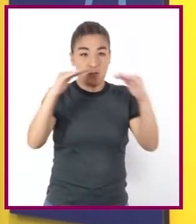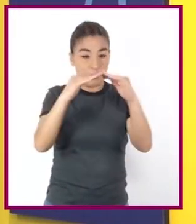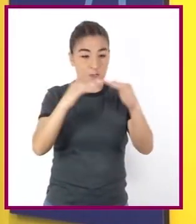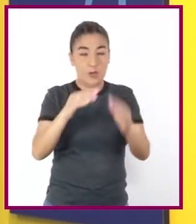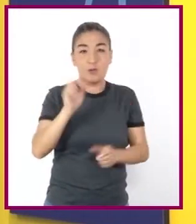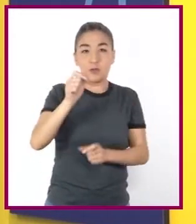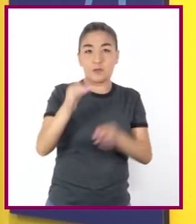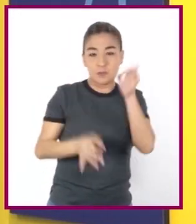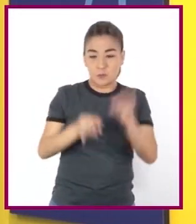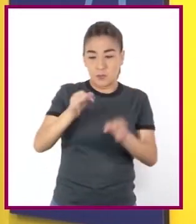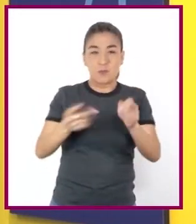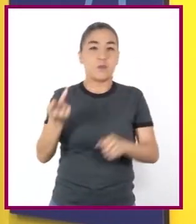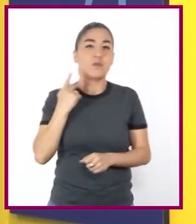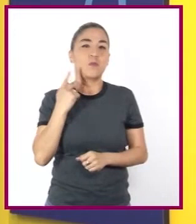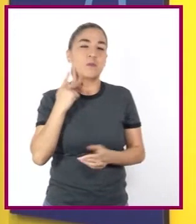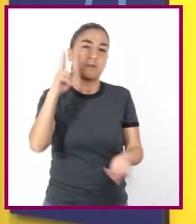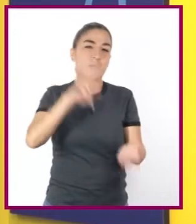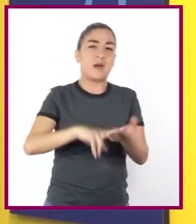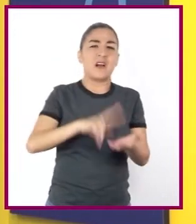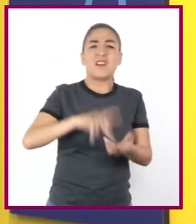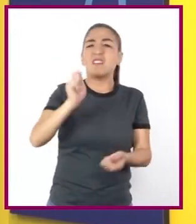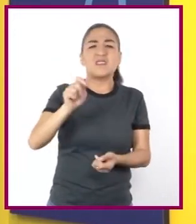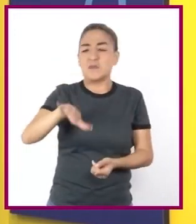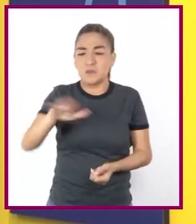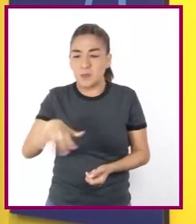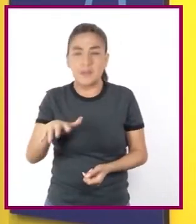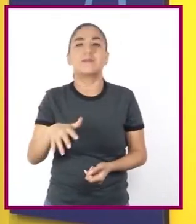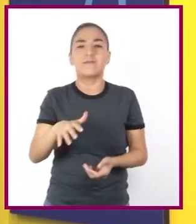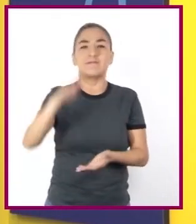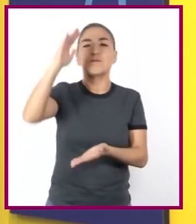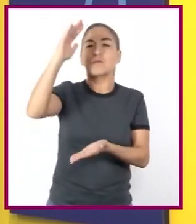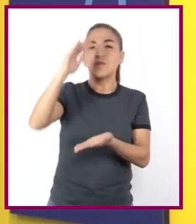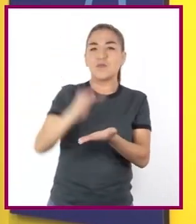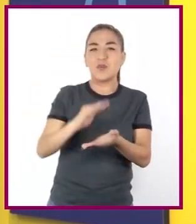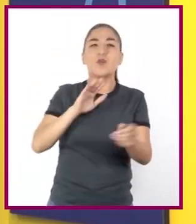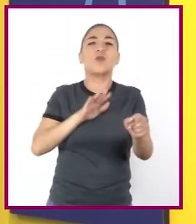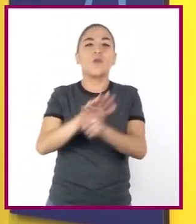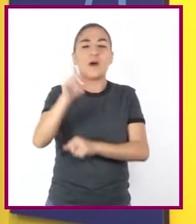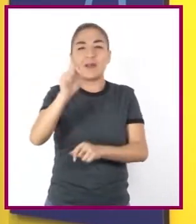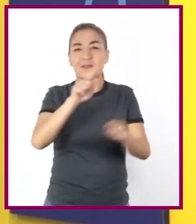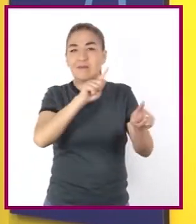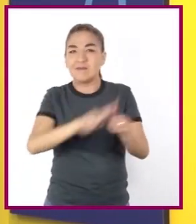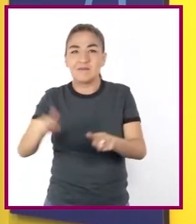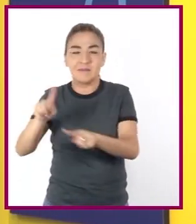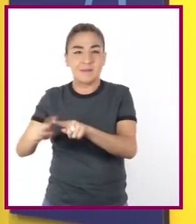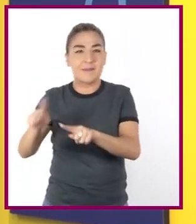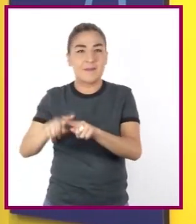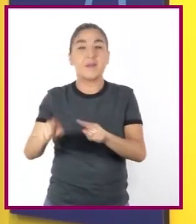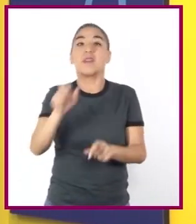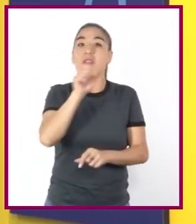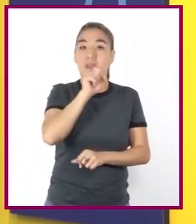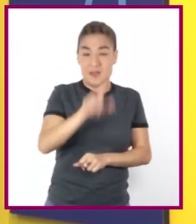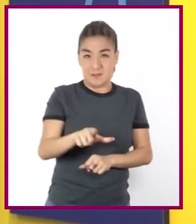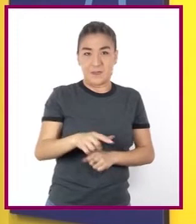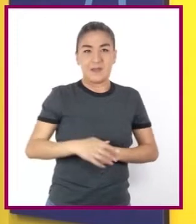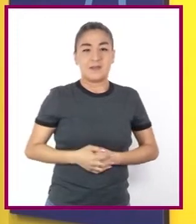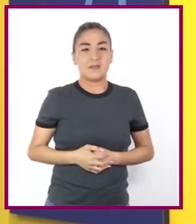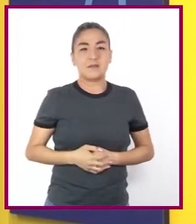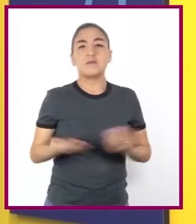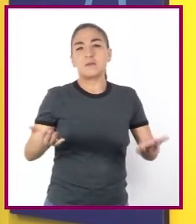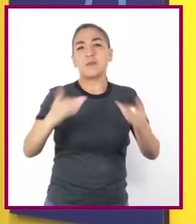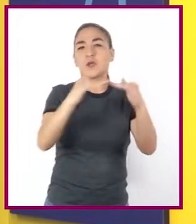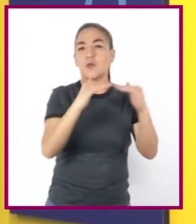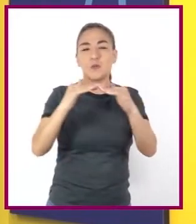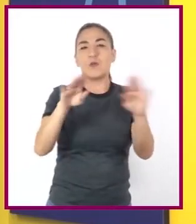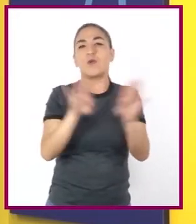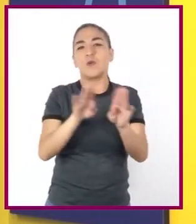y política es un valor que busca reducir la existencia de diferencias e incluso desigualdades de